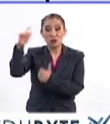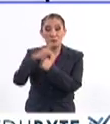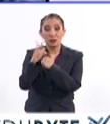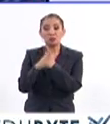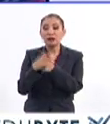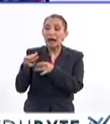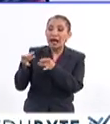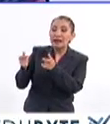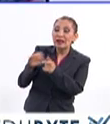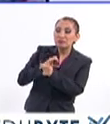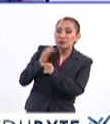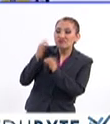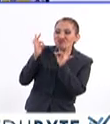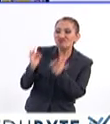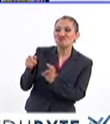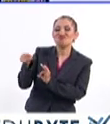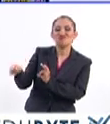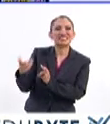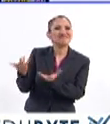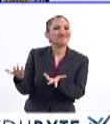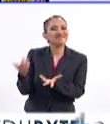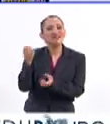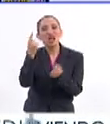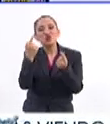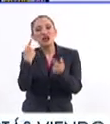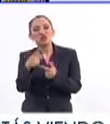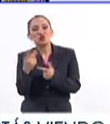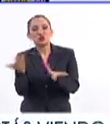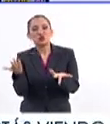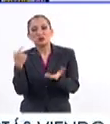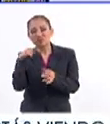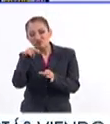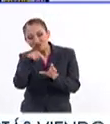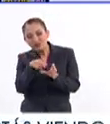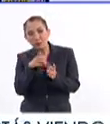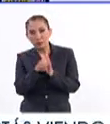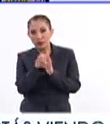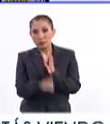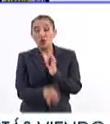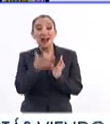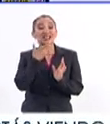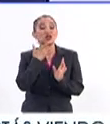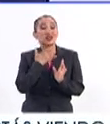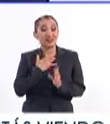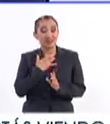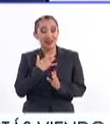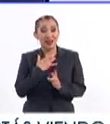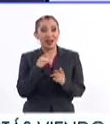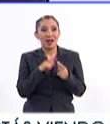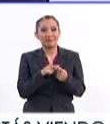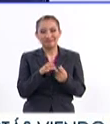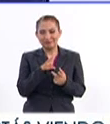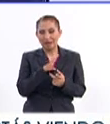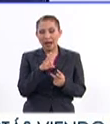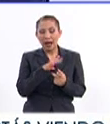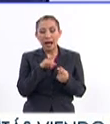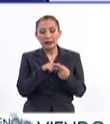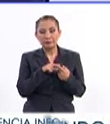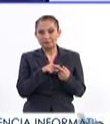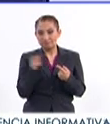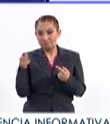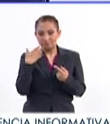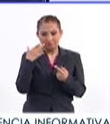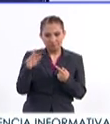esta calidad especial en términos de algunas de sus propiedades principales. En el caso de la gasolina, te comentaría yo que